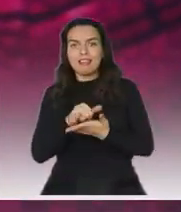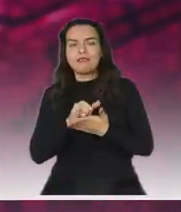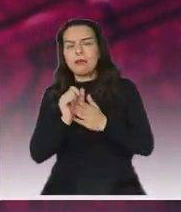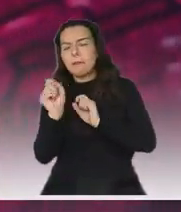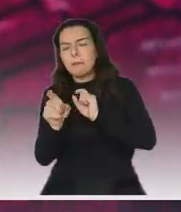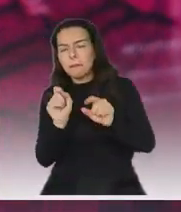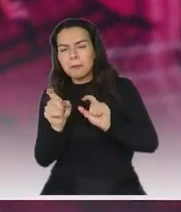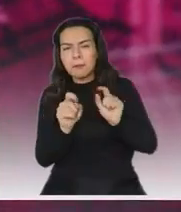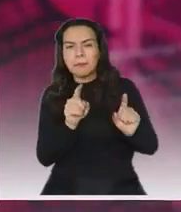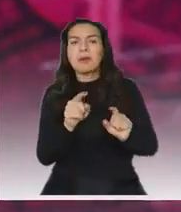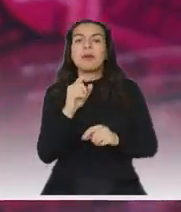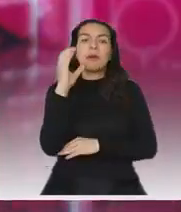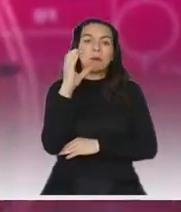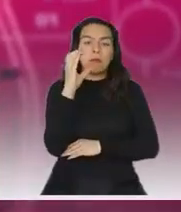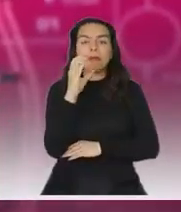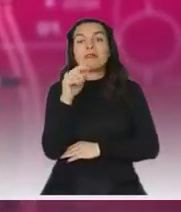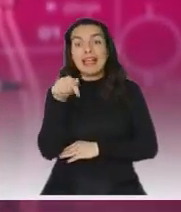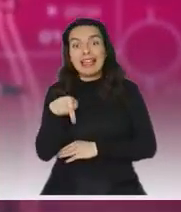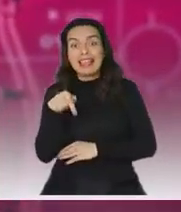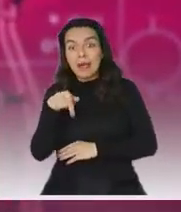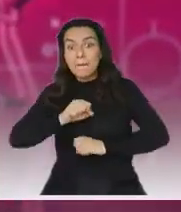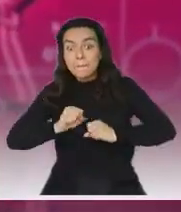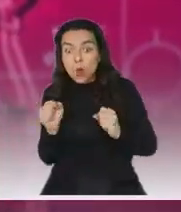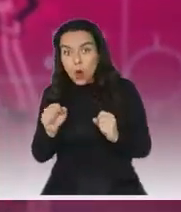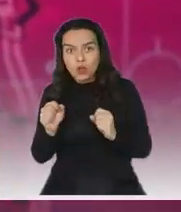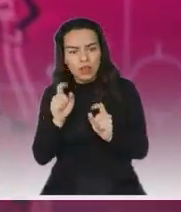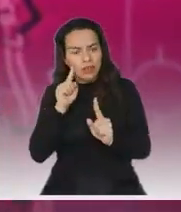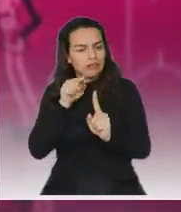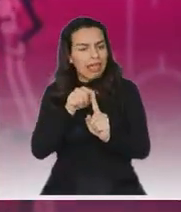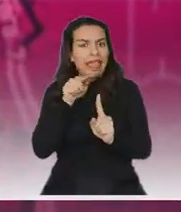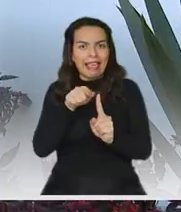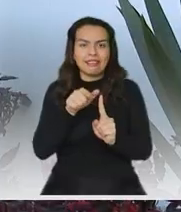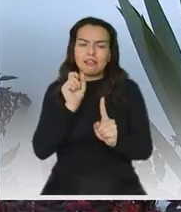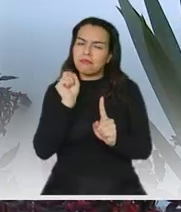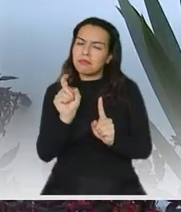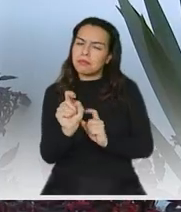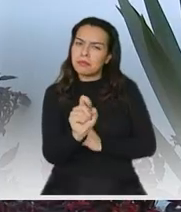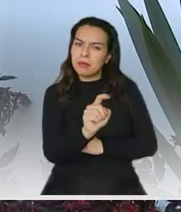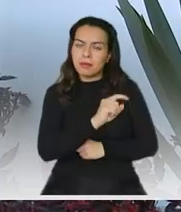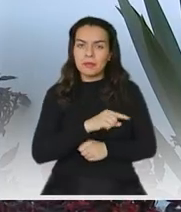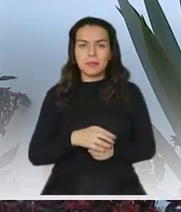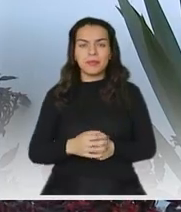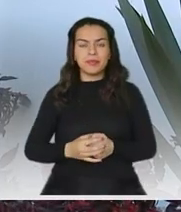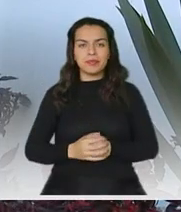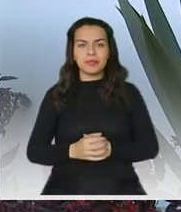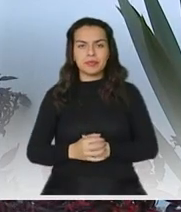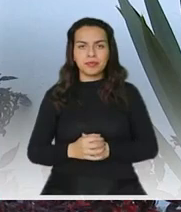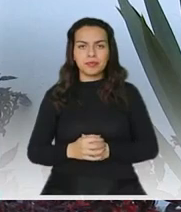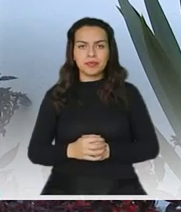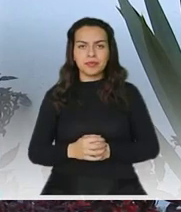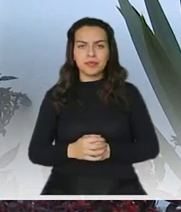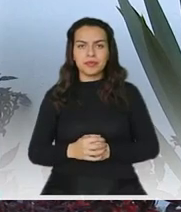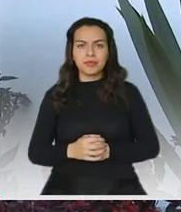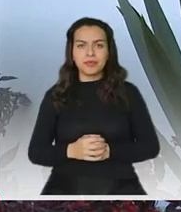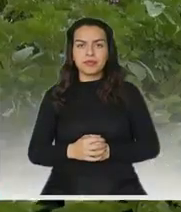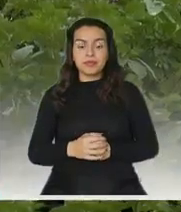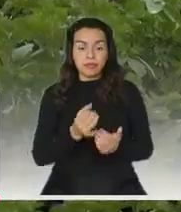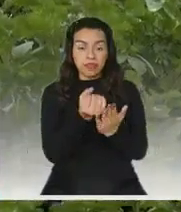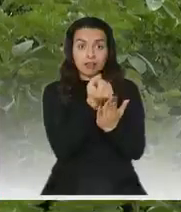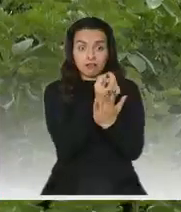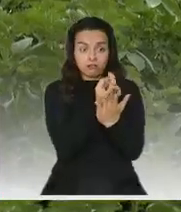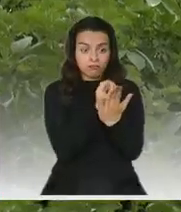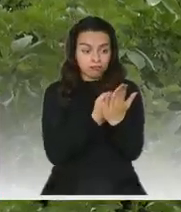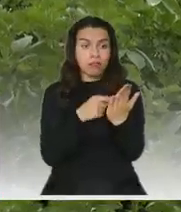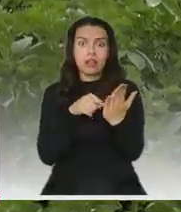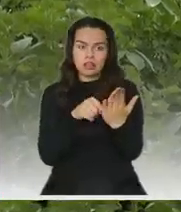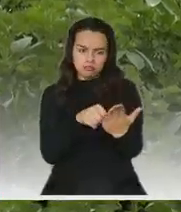bogotá uno de los principales objetos de esta investigación la encuesta arrojó resultados que para el danés serán